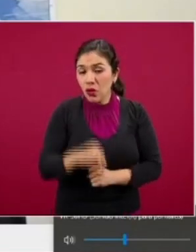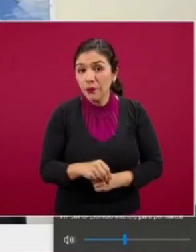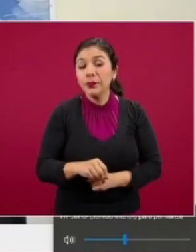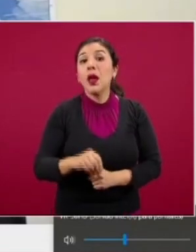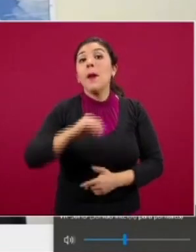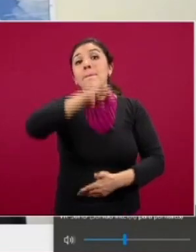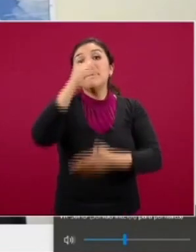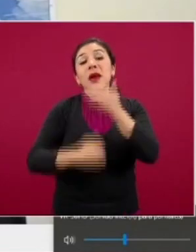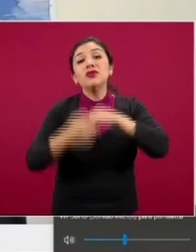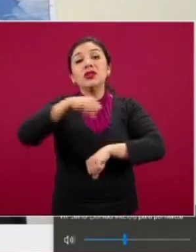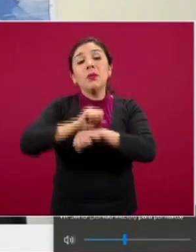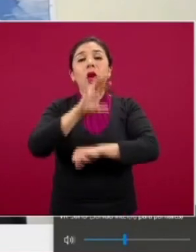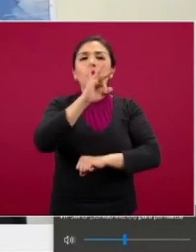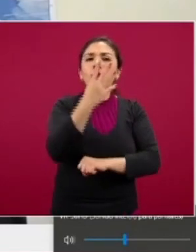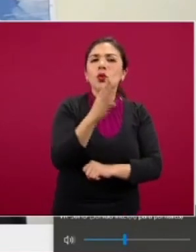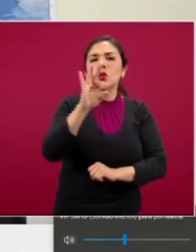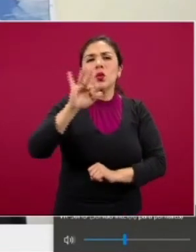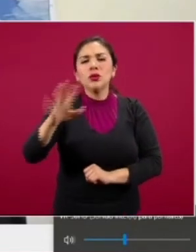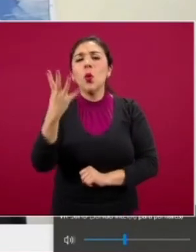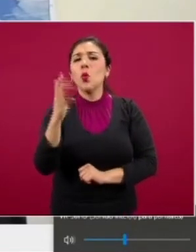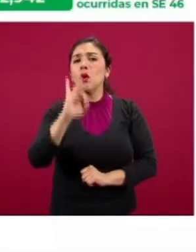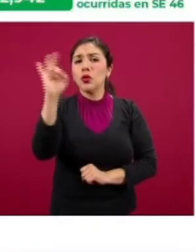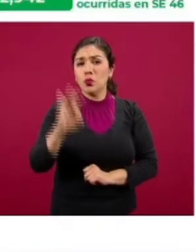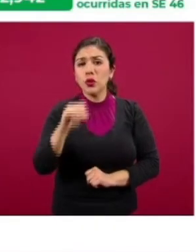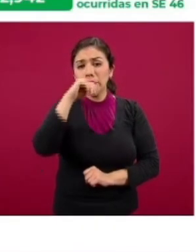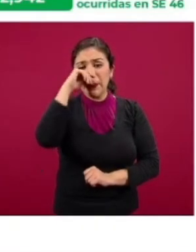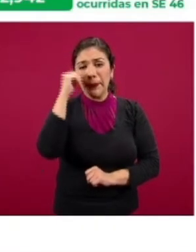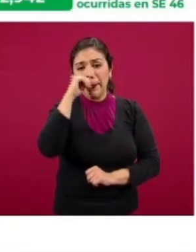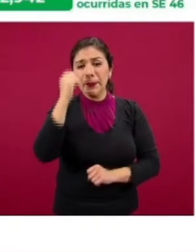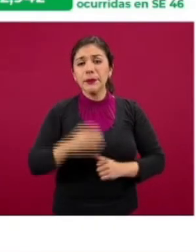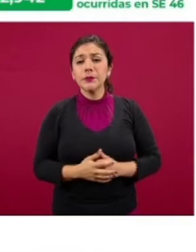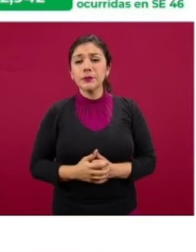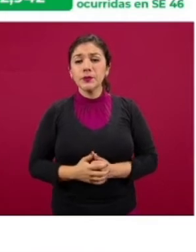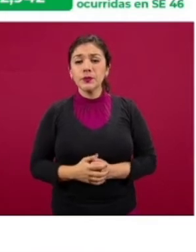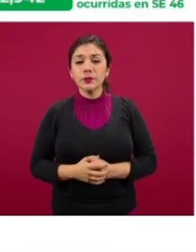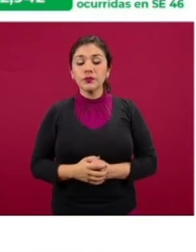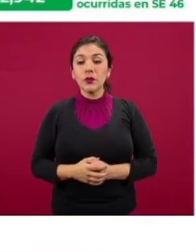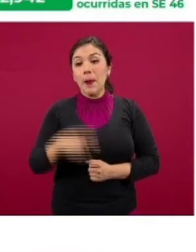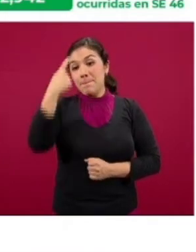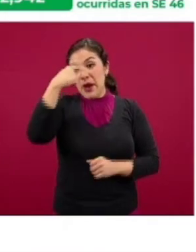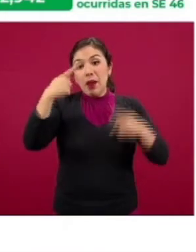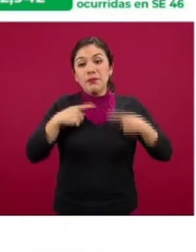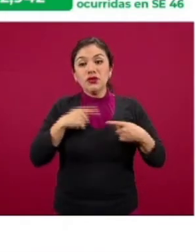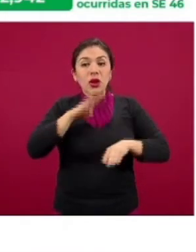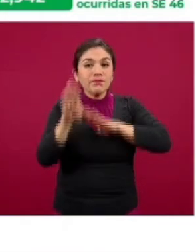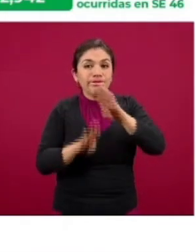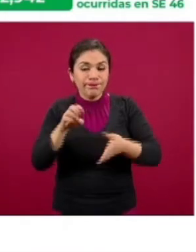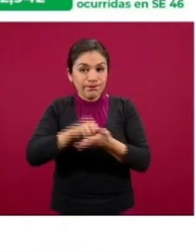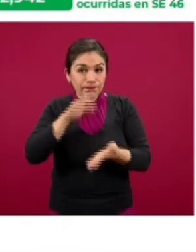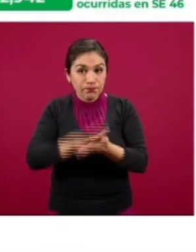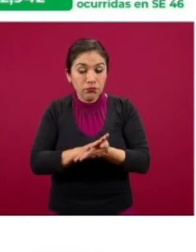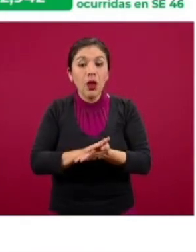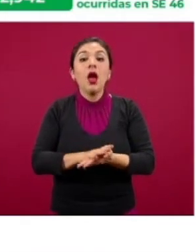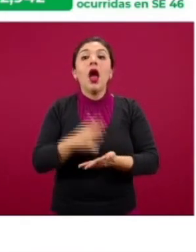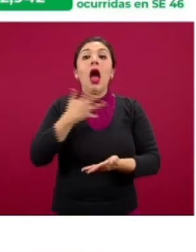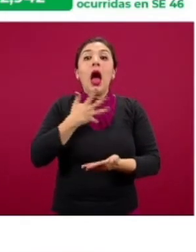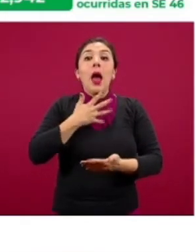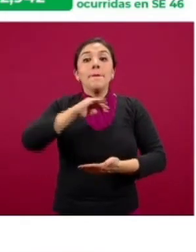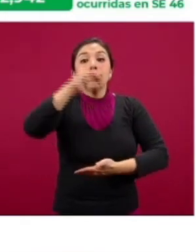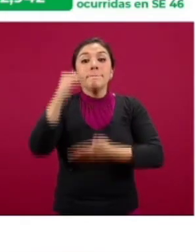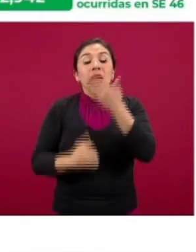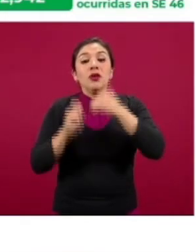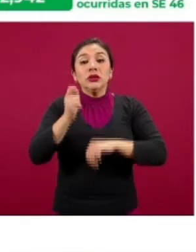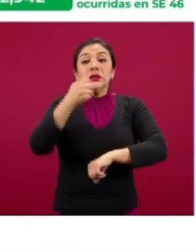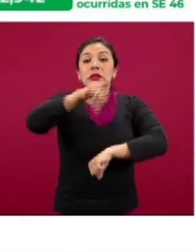semana 44 a la 45, 4% los defunciones registradas, y tenemos una reducción neta desde